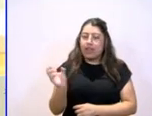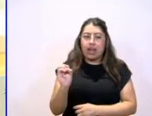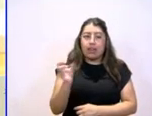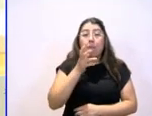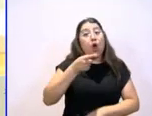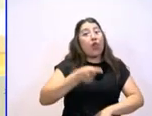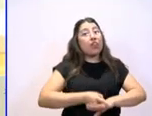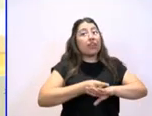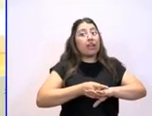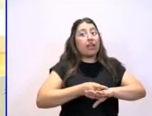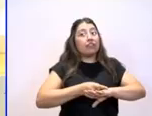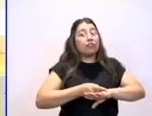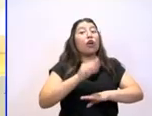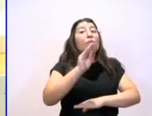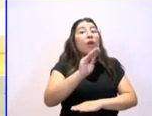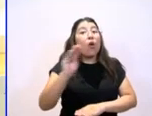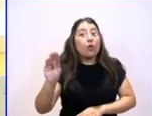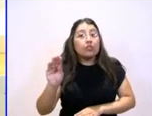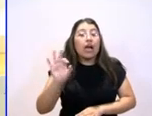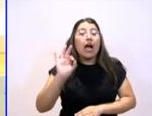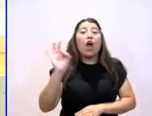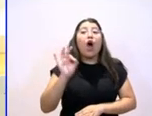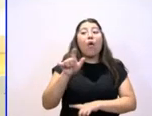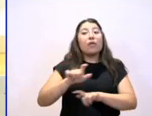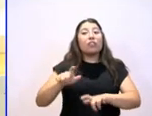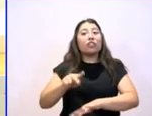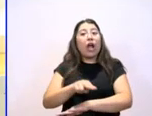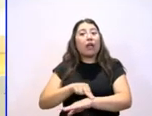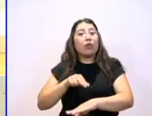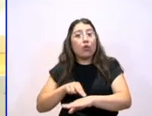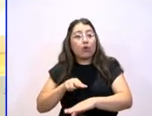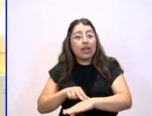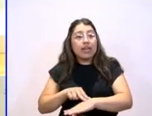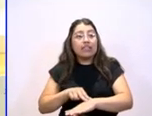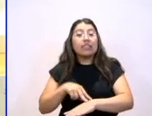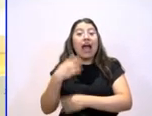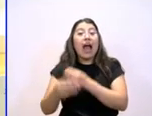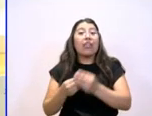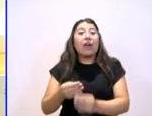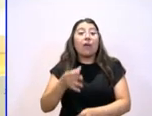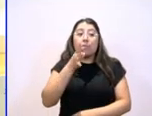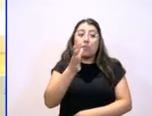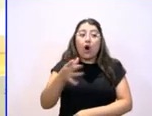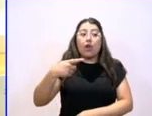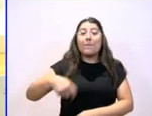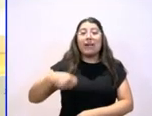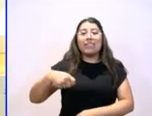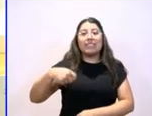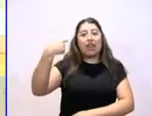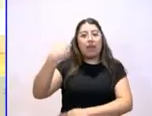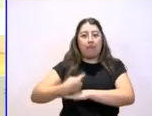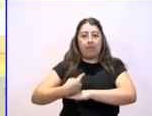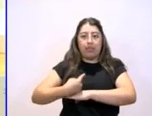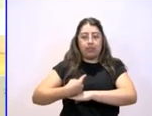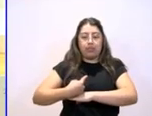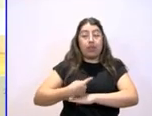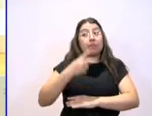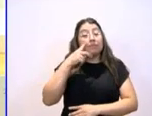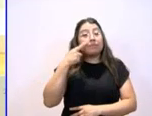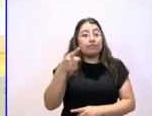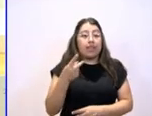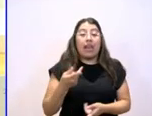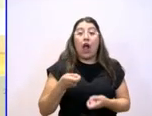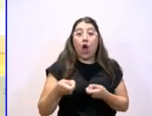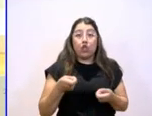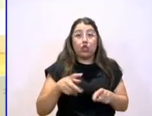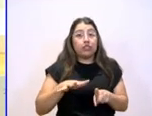de gabinete y le pregunta a los Ujieres, porque los Ujieres han dicho que lo habían hecho por orden de la presidencia. Por lo tanto, mire usted si controla un poquito lo que